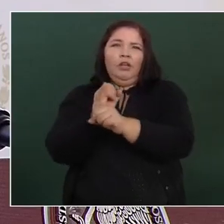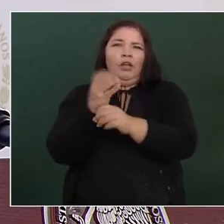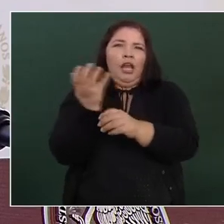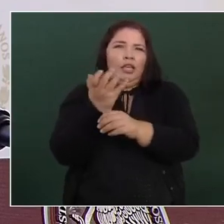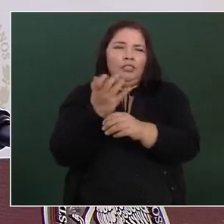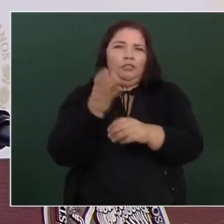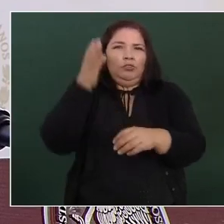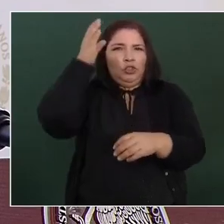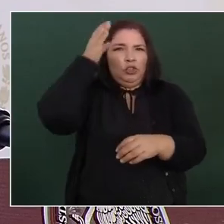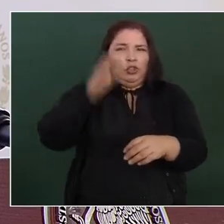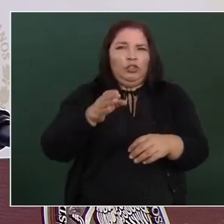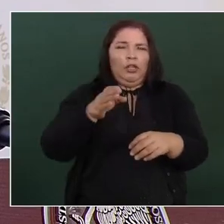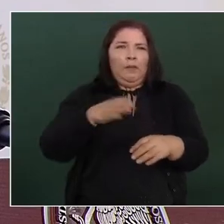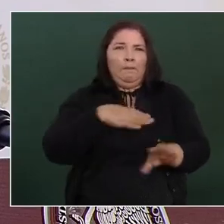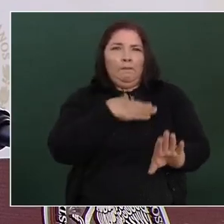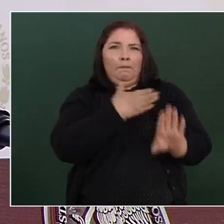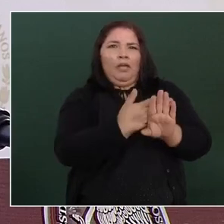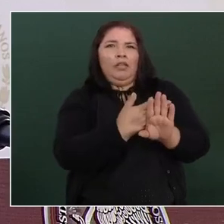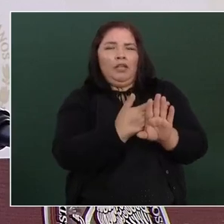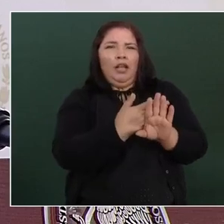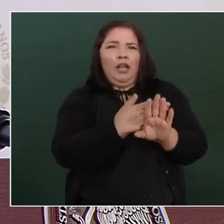delitos cometidos en contra de la comunidad